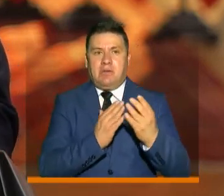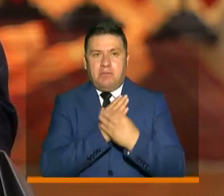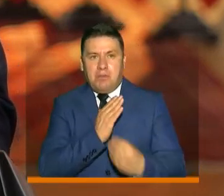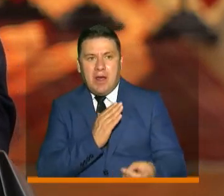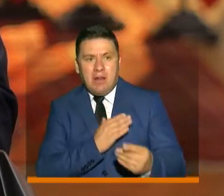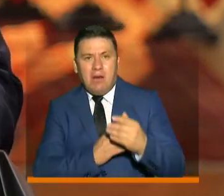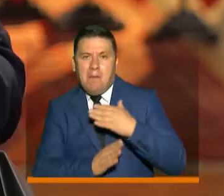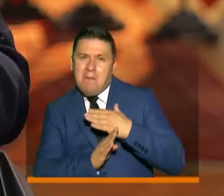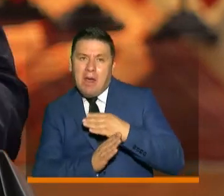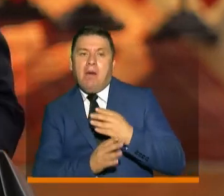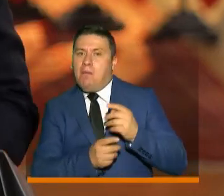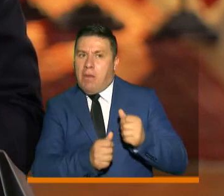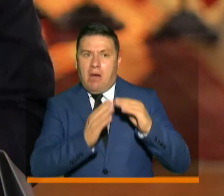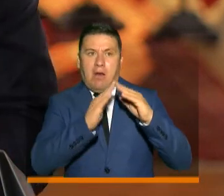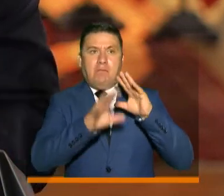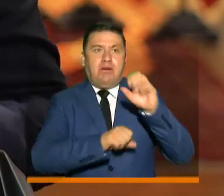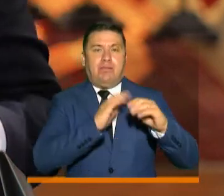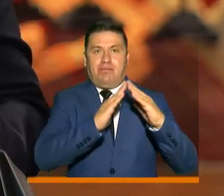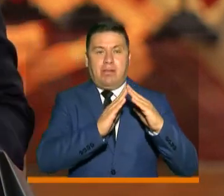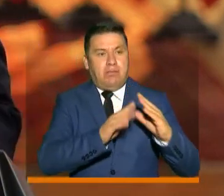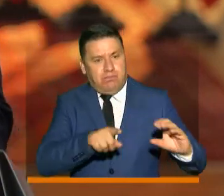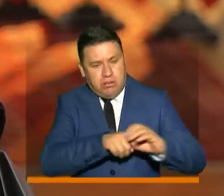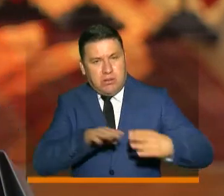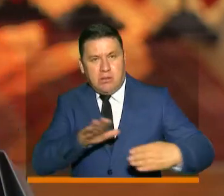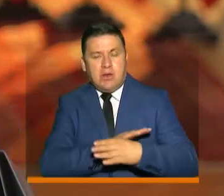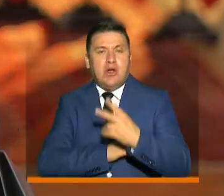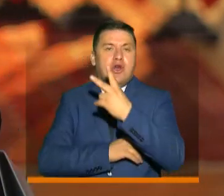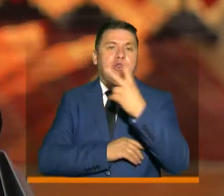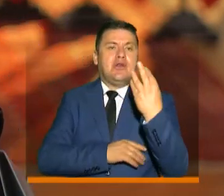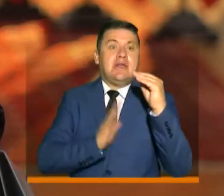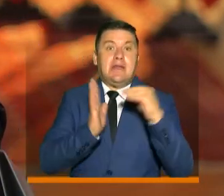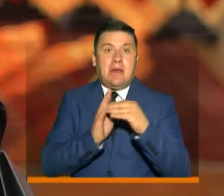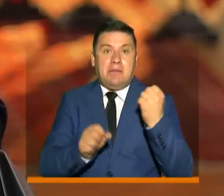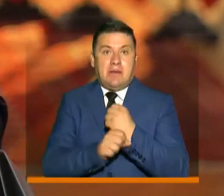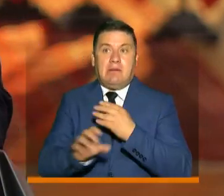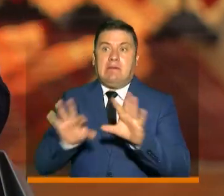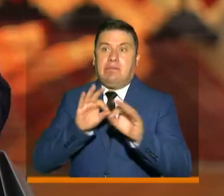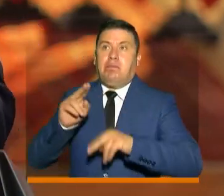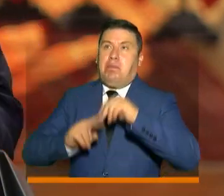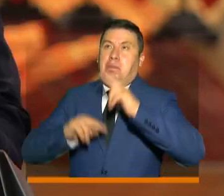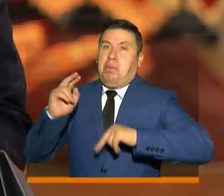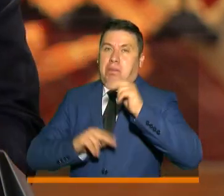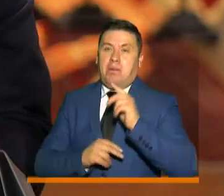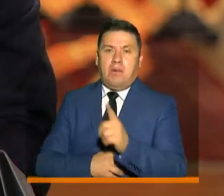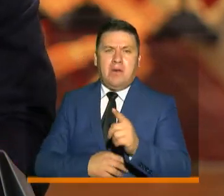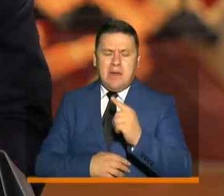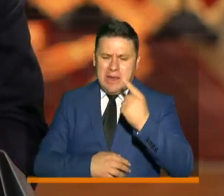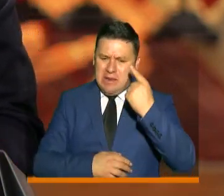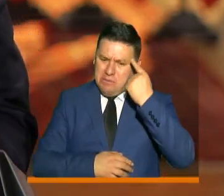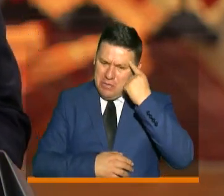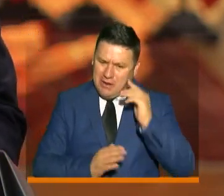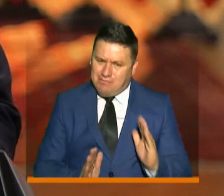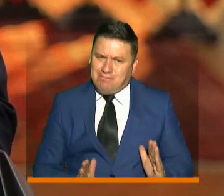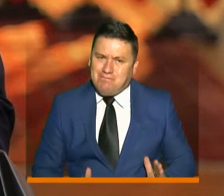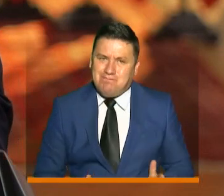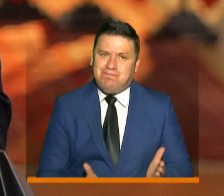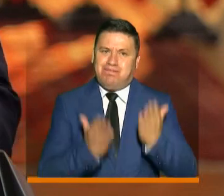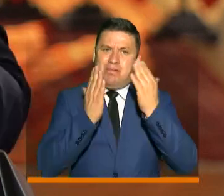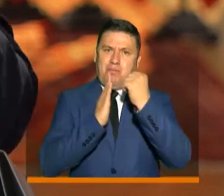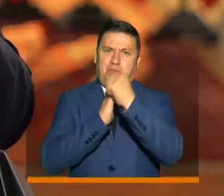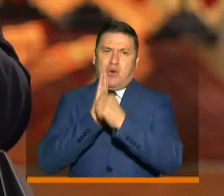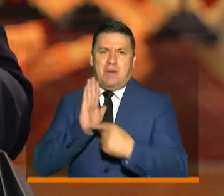clase media y al mismo tiempo detonar a más de 230.000 empleos pensando en fortalecer estos programas